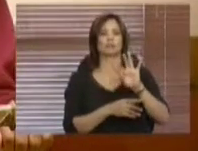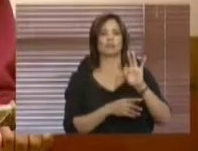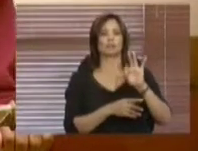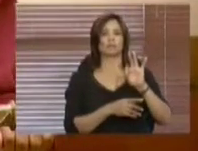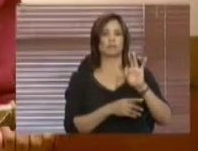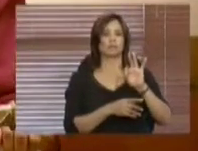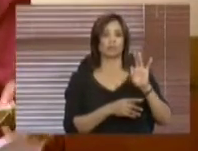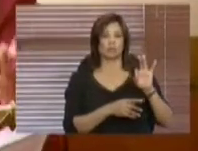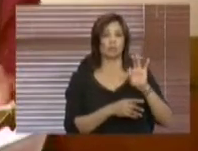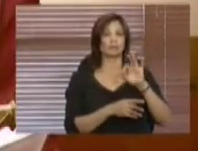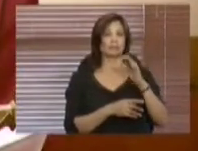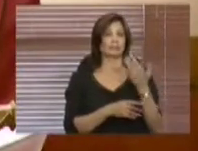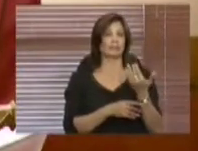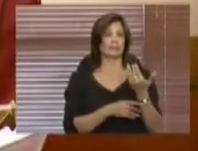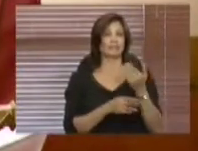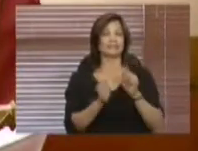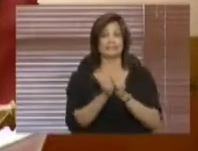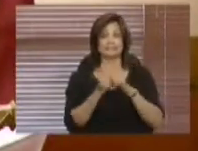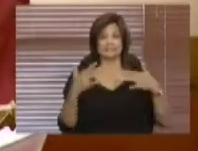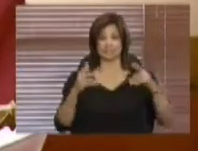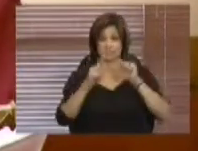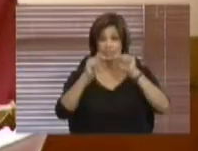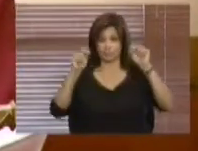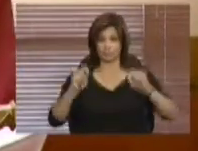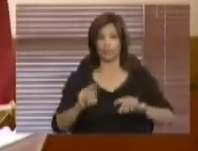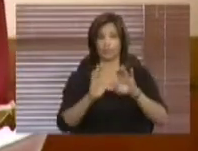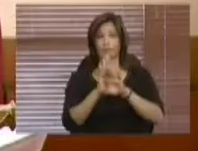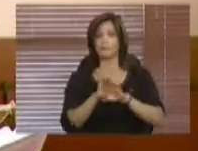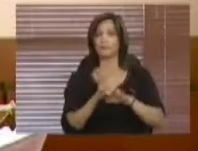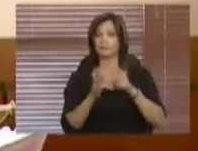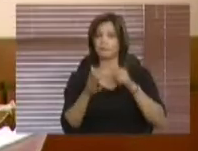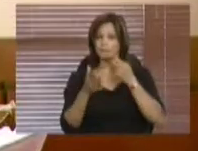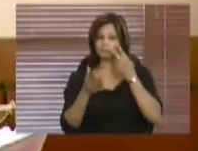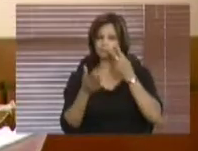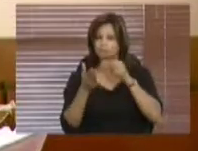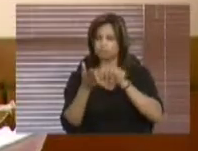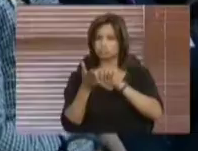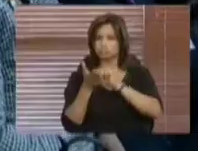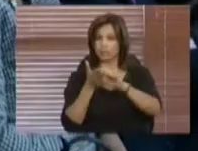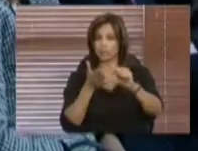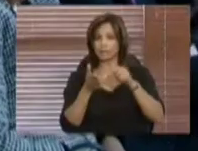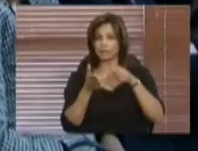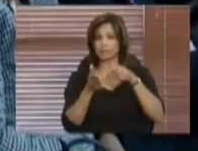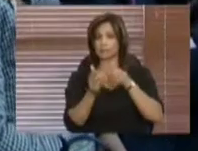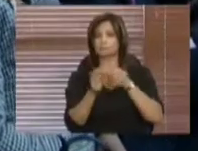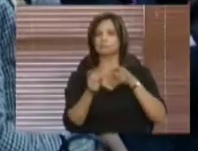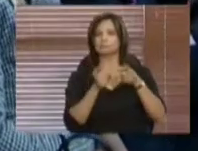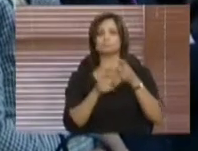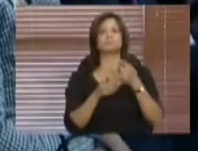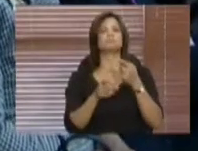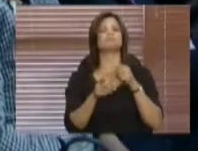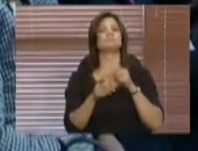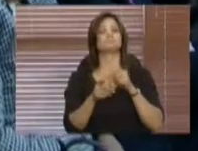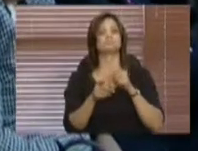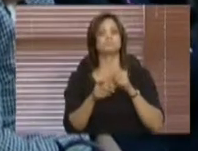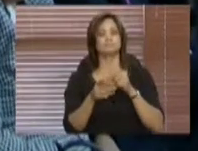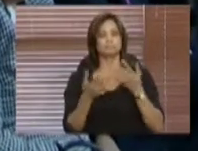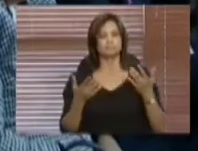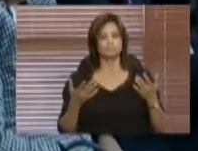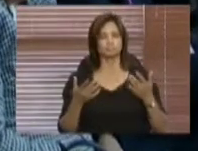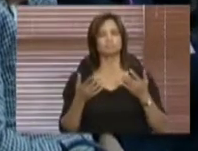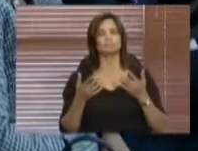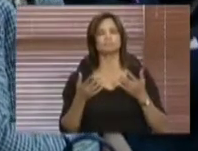TC 599-15, sin que el Tribunal Constitucional ponderara los artículos que regulaban el aborto, pues